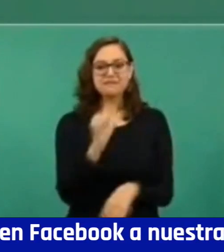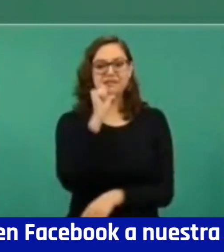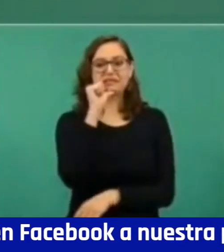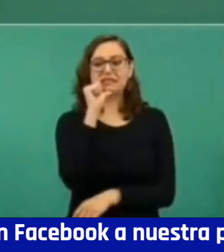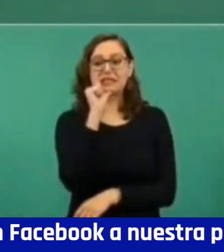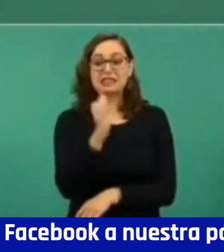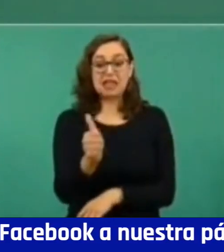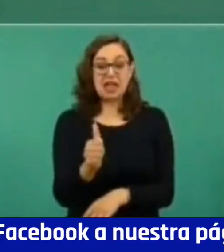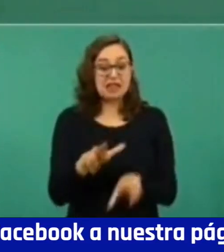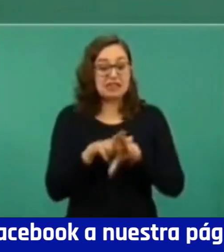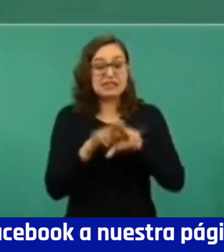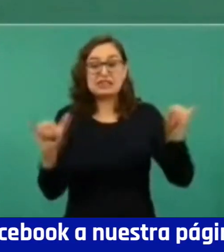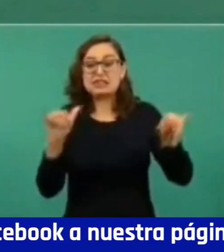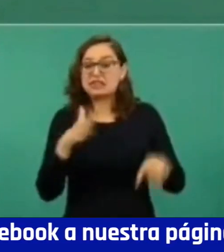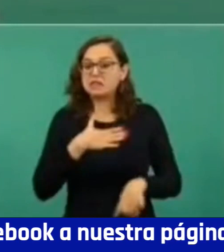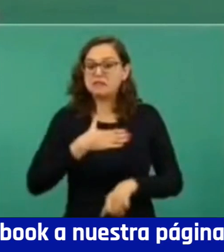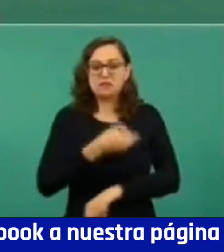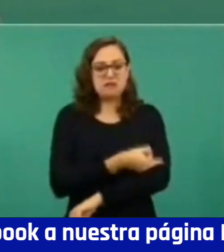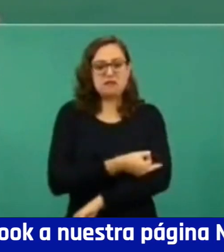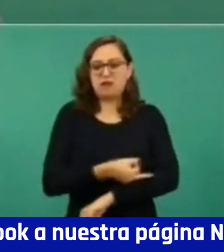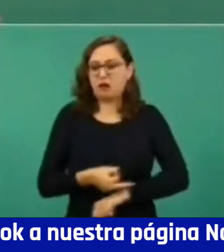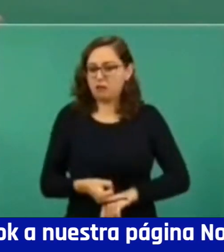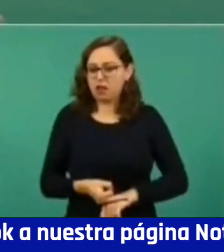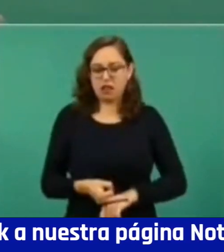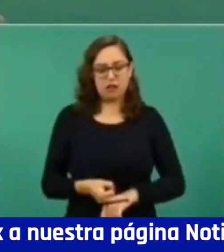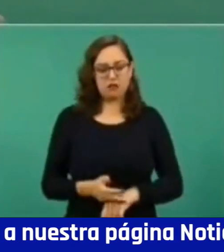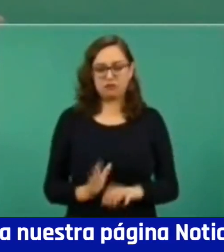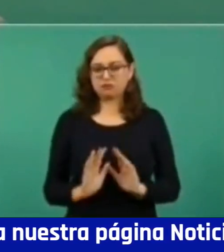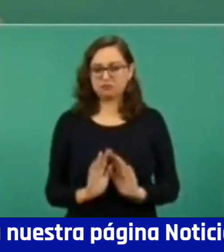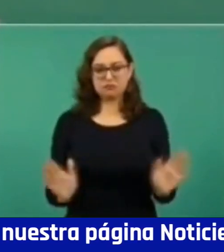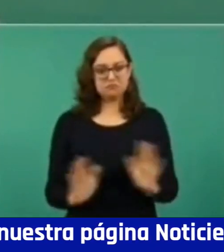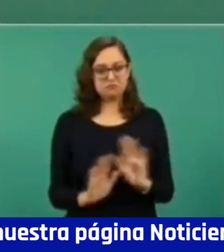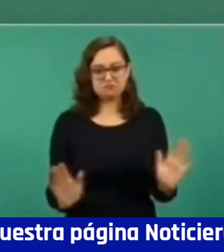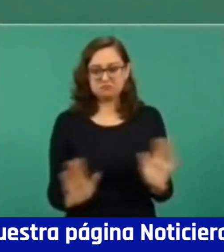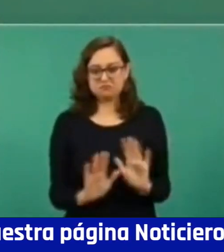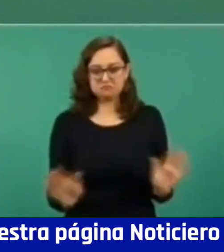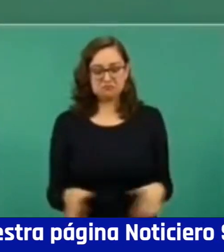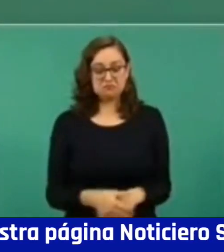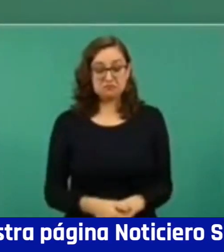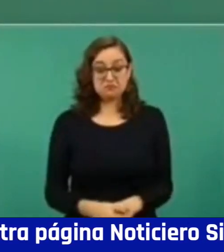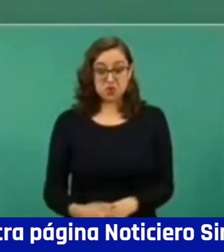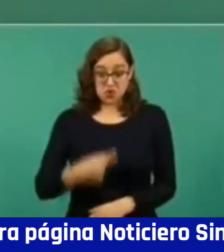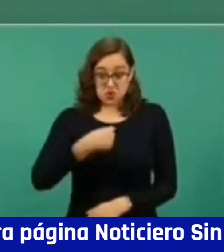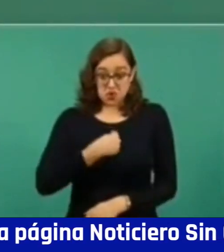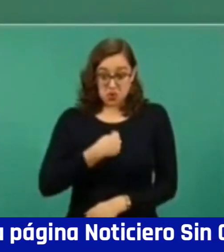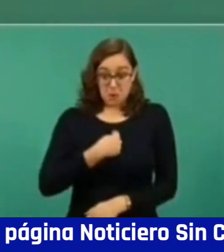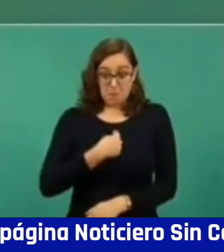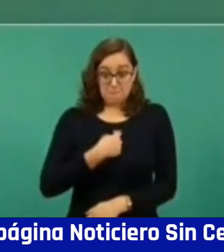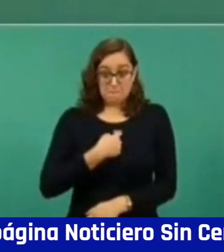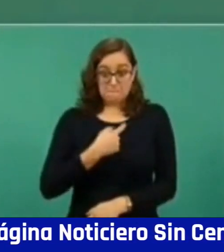ni con los miembros de mi familia. Yo ya no me pertenezco.